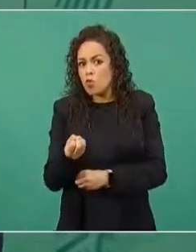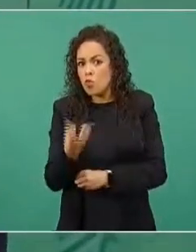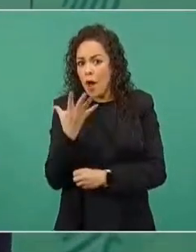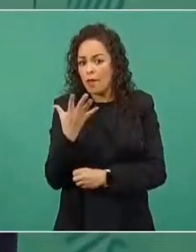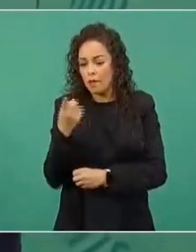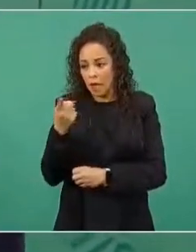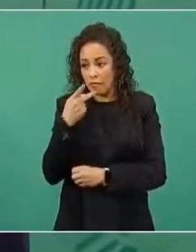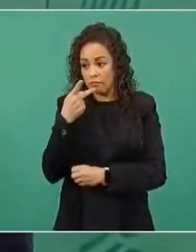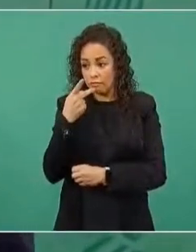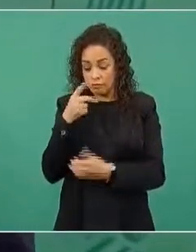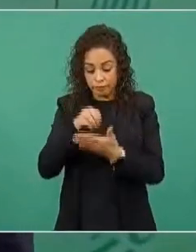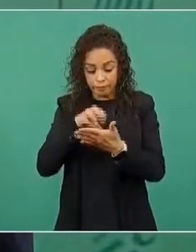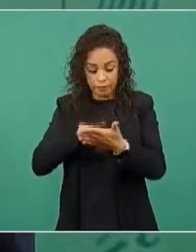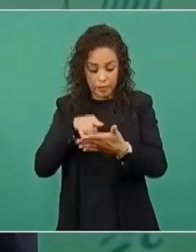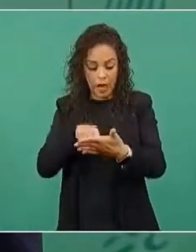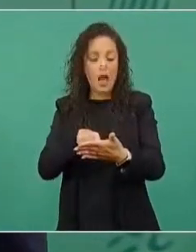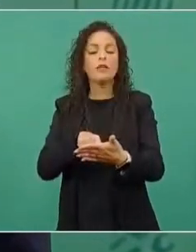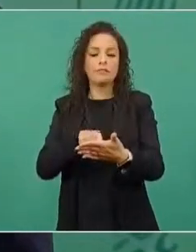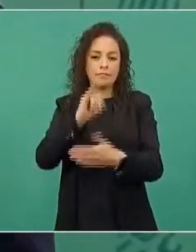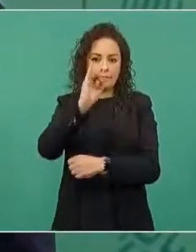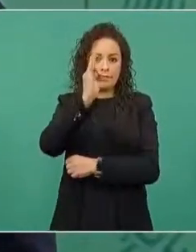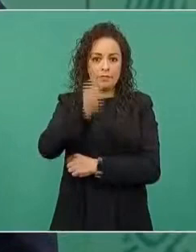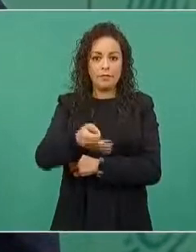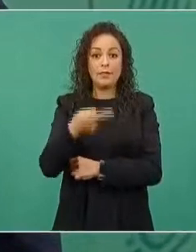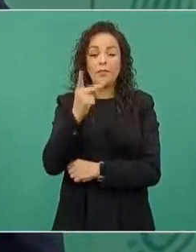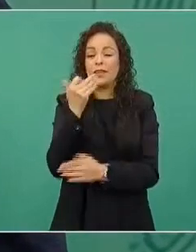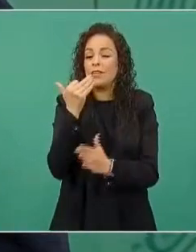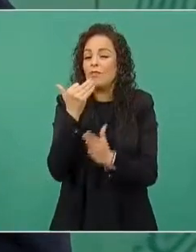pero faltaba el permiso.